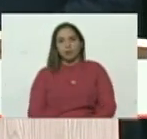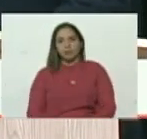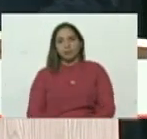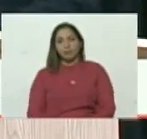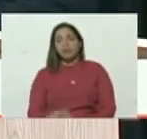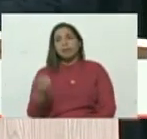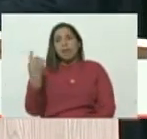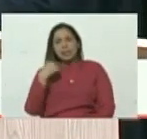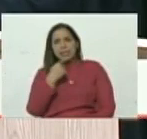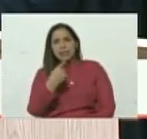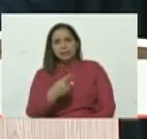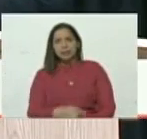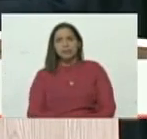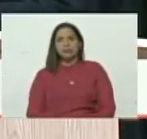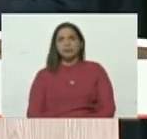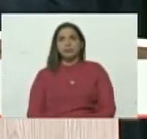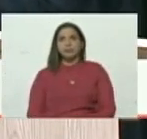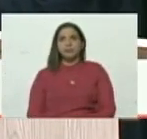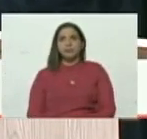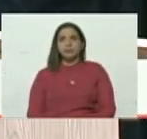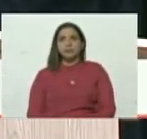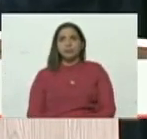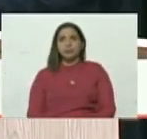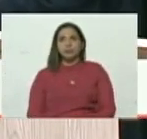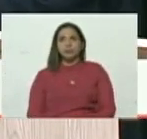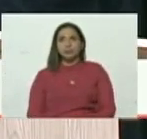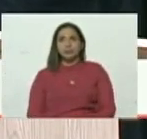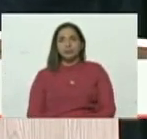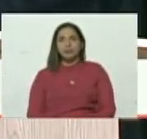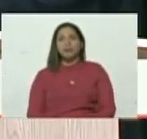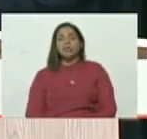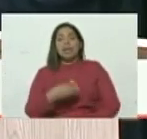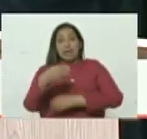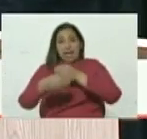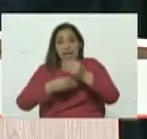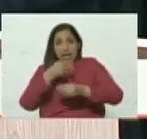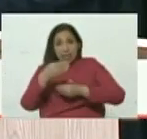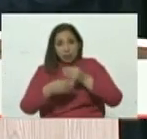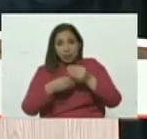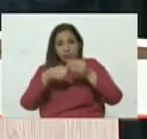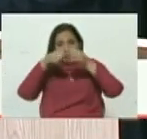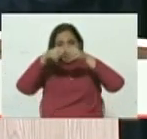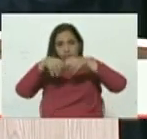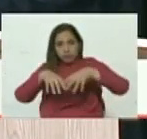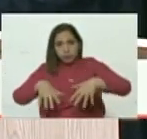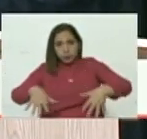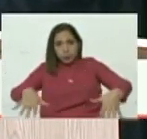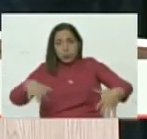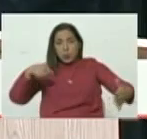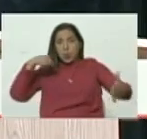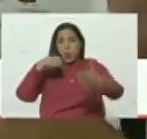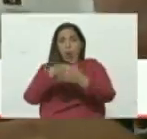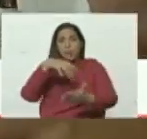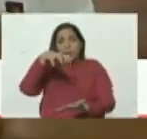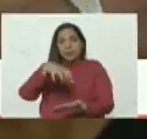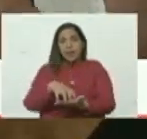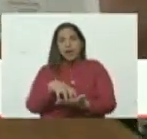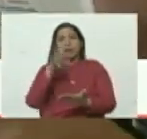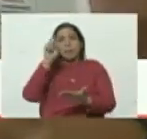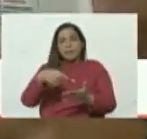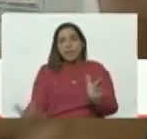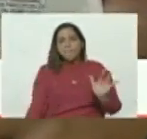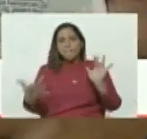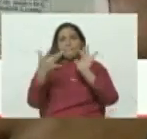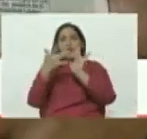Ayer decíamos que se había establecido una rama del golpe que estaba en relación o que